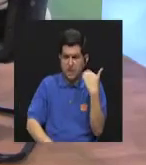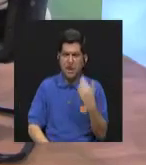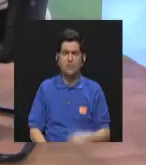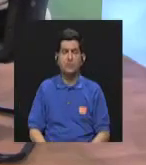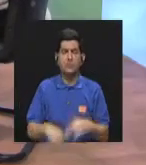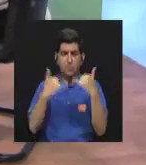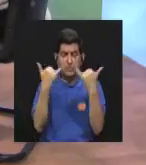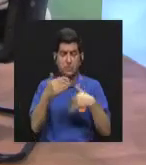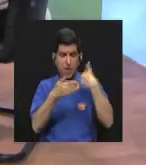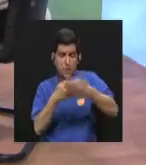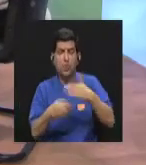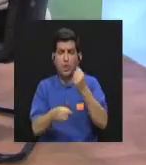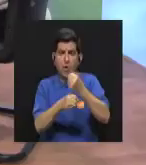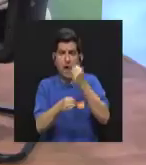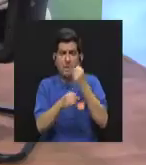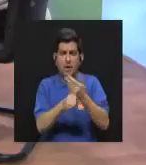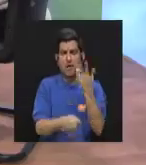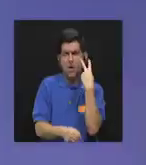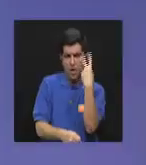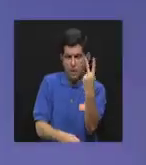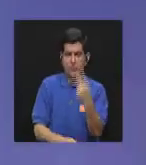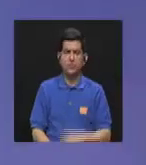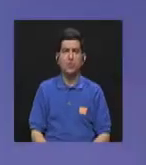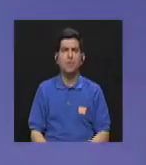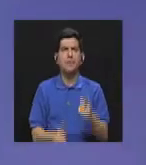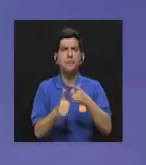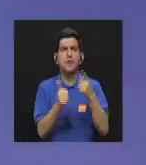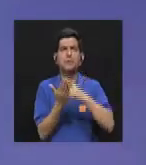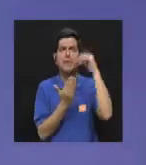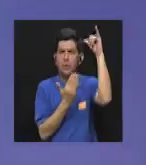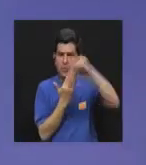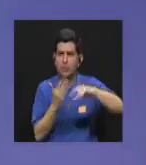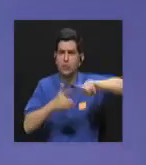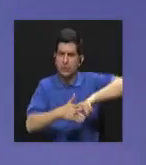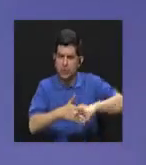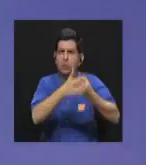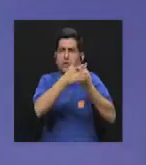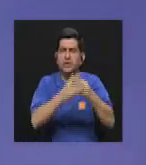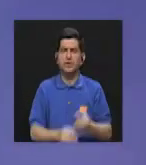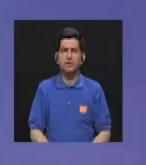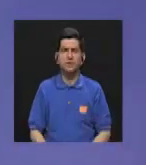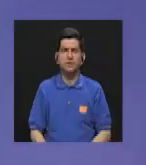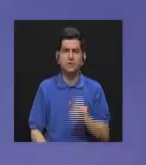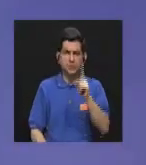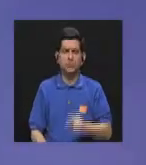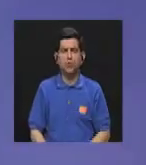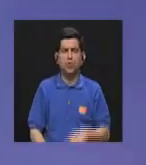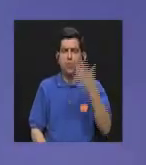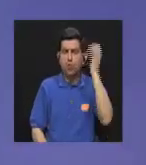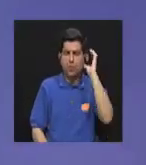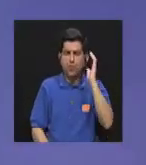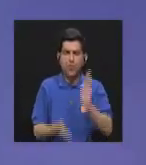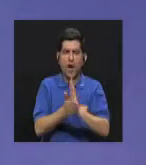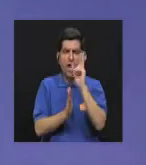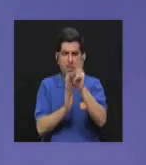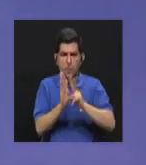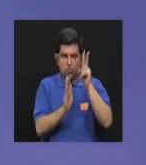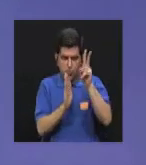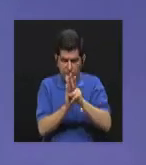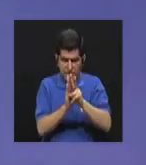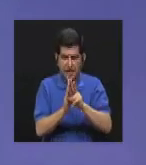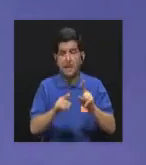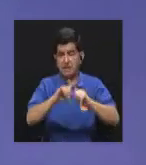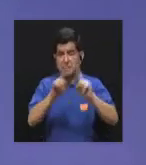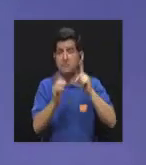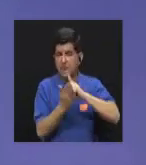grabación audiovisual? Bien. Inicialmente el proyecto arranca como un radiodocumental o una serie de radiodocumentales.